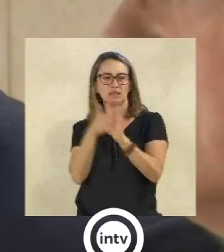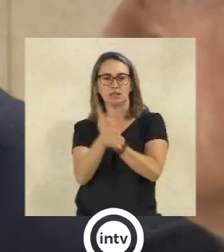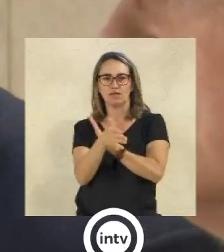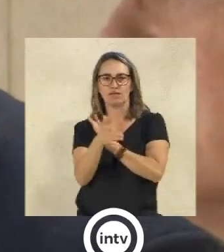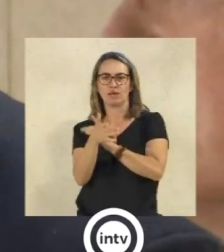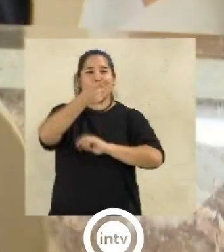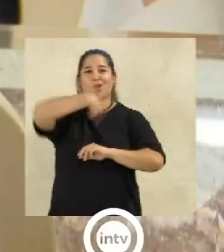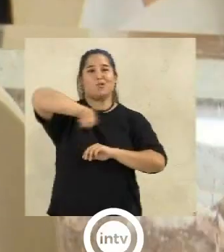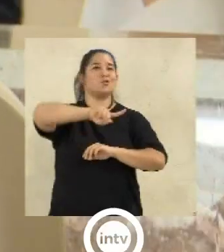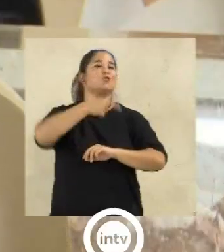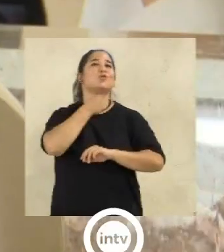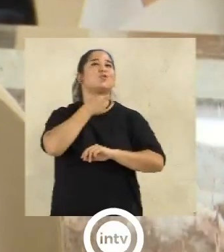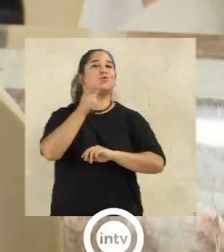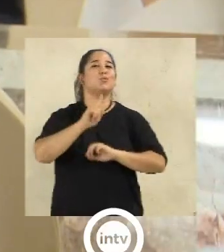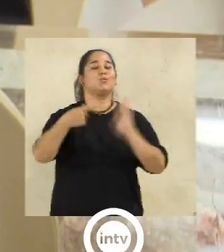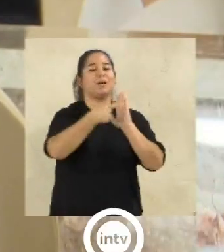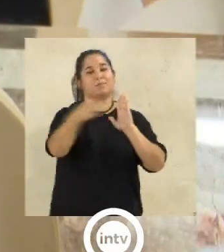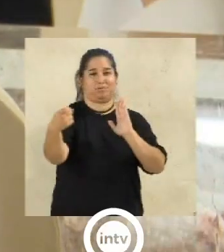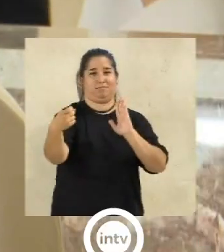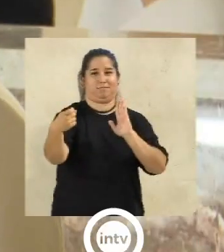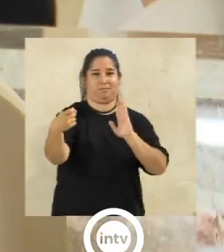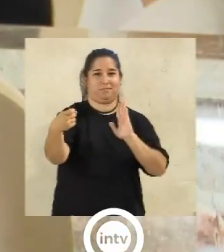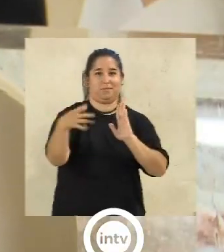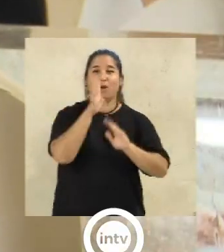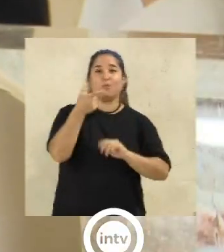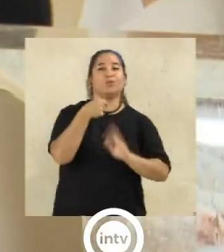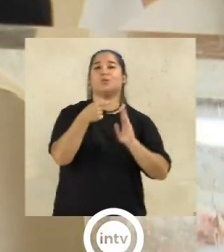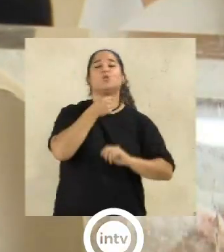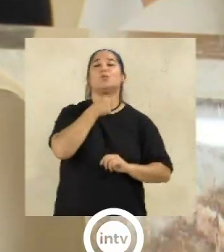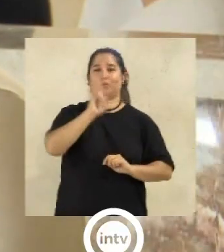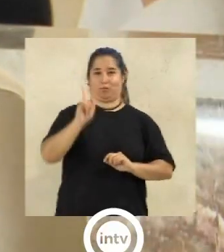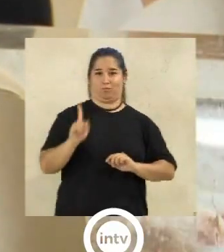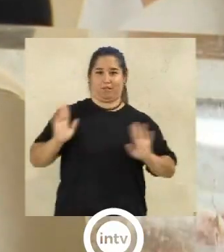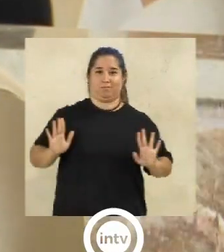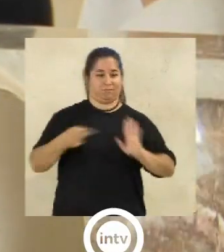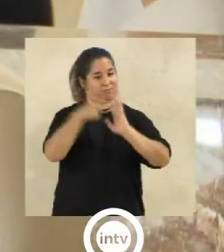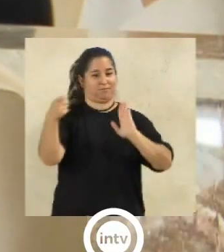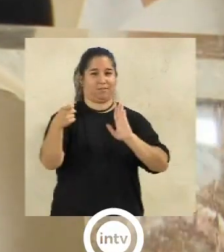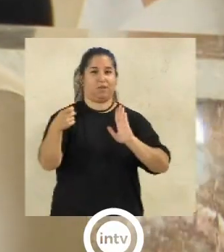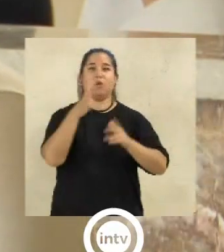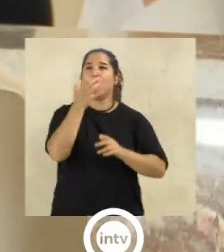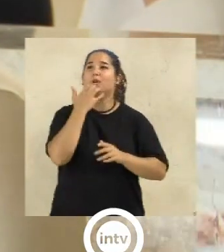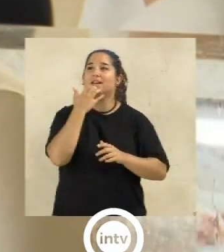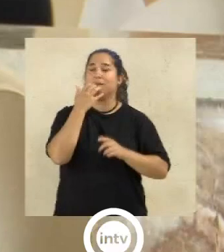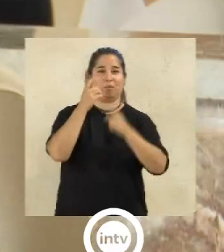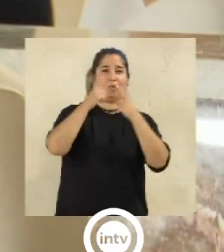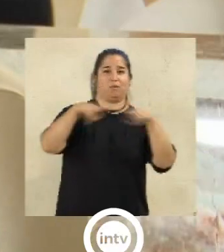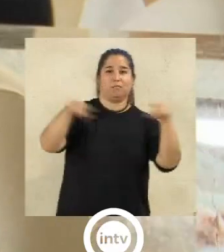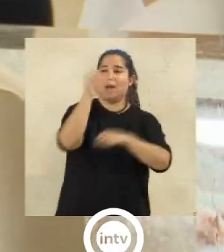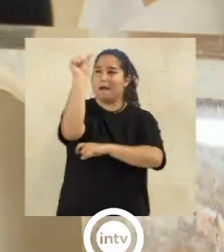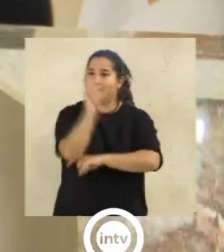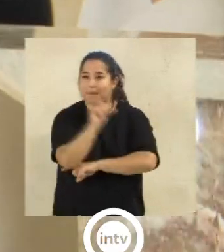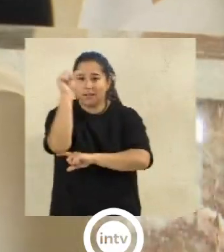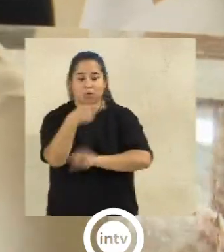identidad de España que queremos acabar con la tauromaquia porque no nos gusta y que pensaríamos si se eliminaran obras de teatro y películas porque no nos